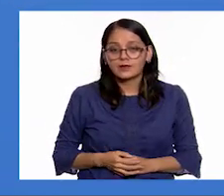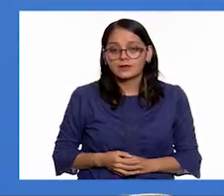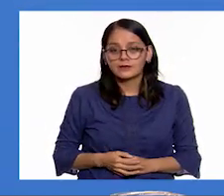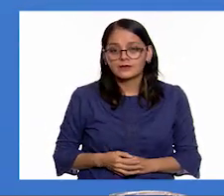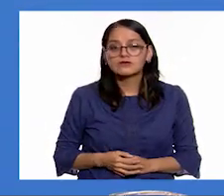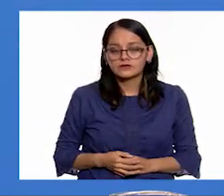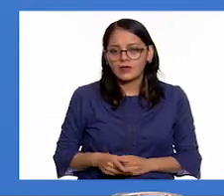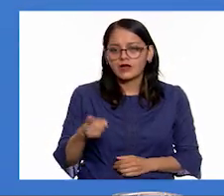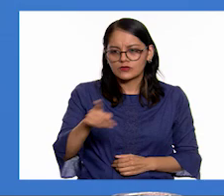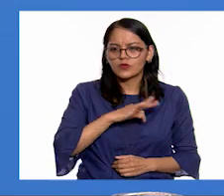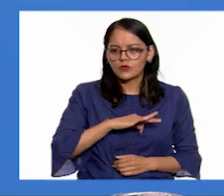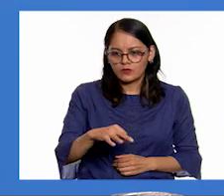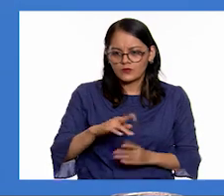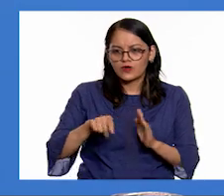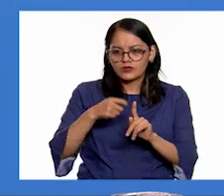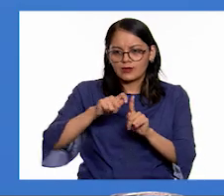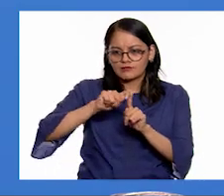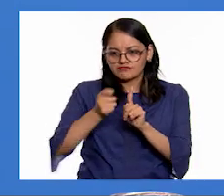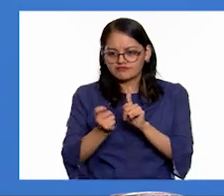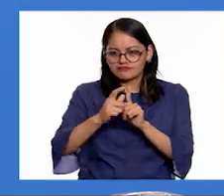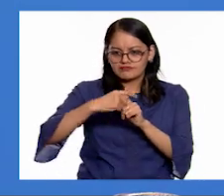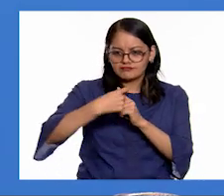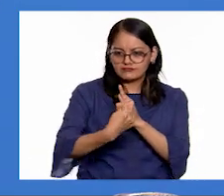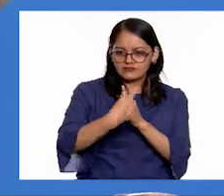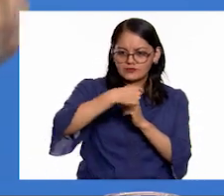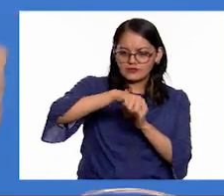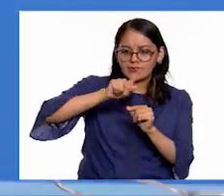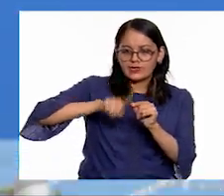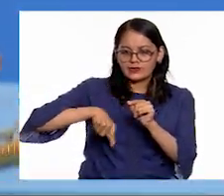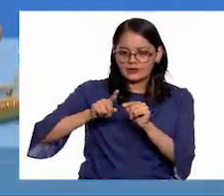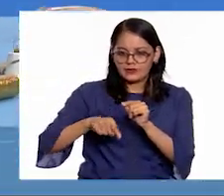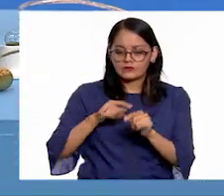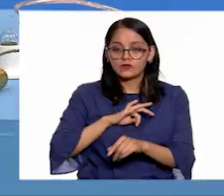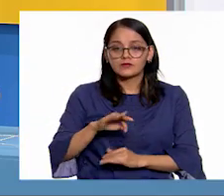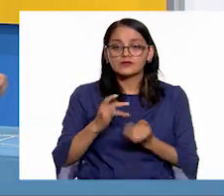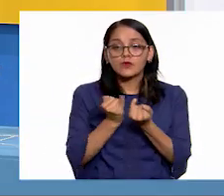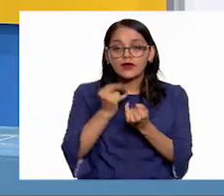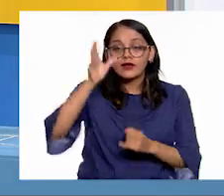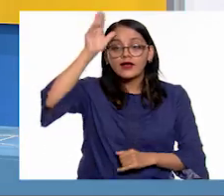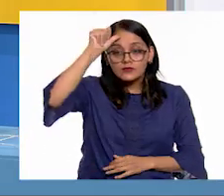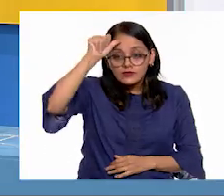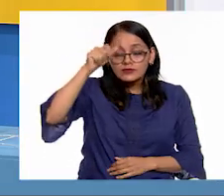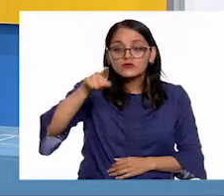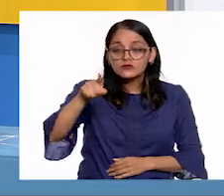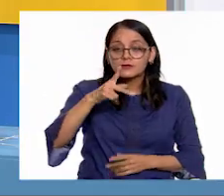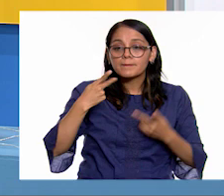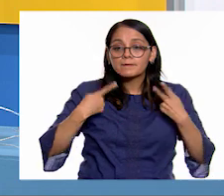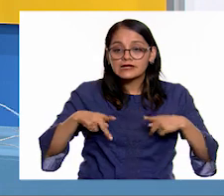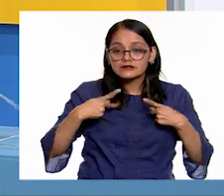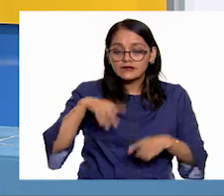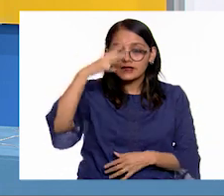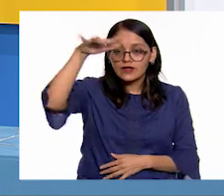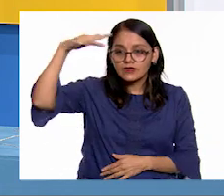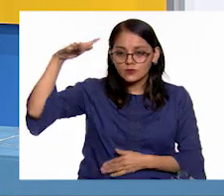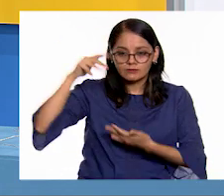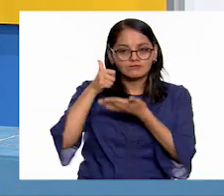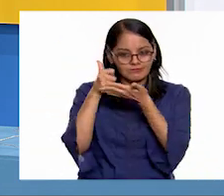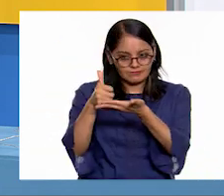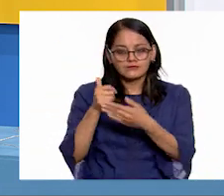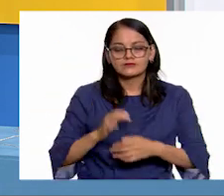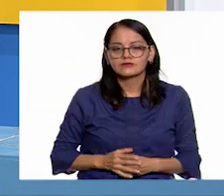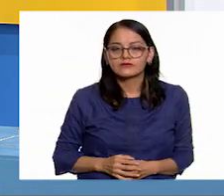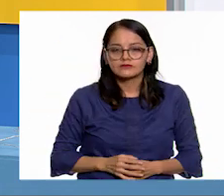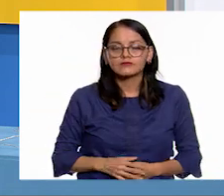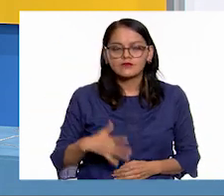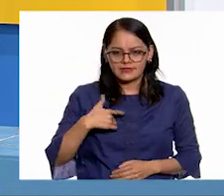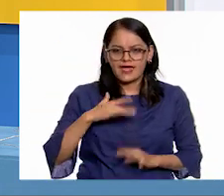ya lo podemos ir desprendiendo poco a poco. Acuérdense que esto podemos hacerlo con ayuda de una persona adulta. Bueno, yo